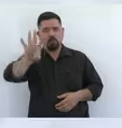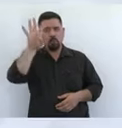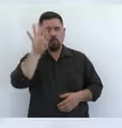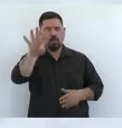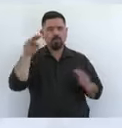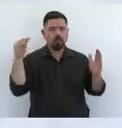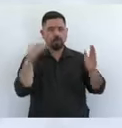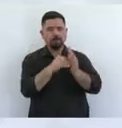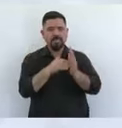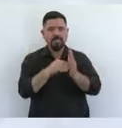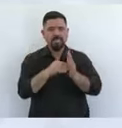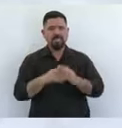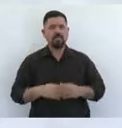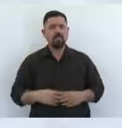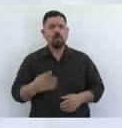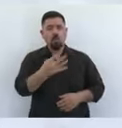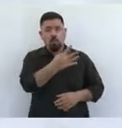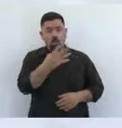454,000.